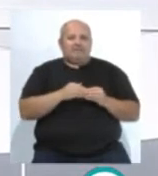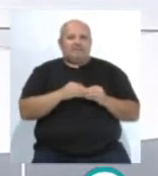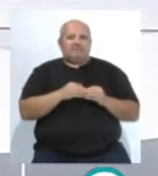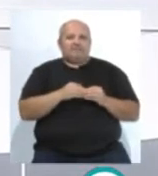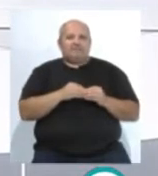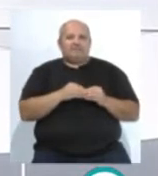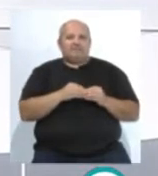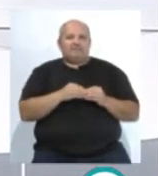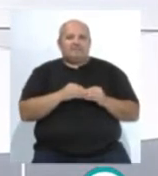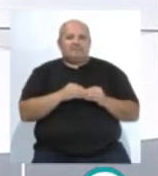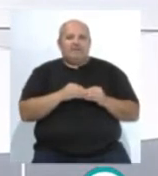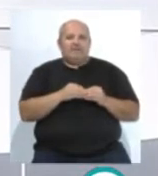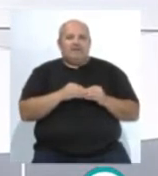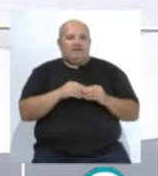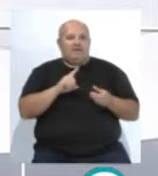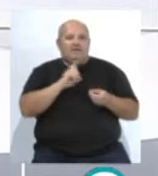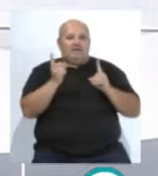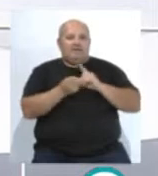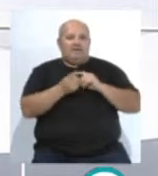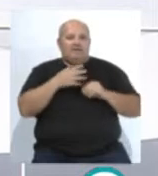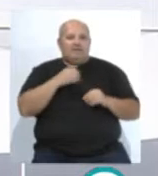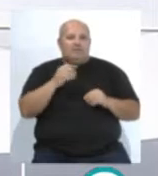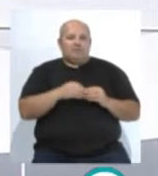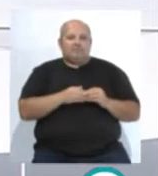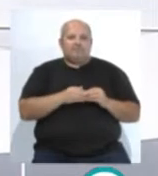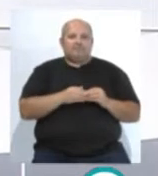Álvaro Cervera, que ha cambiado su discurso.